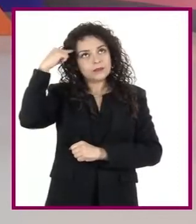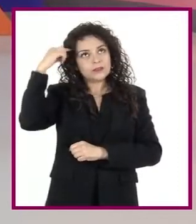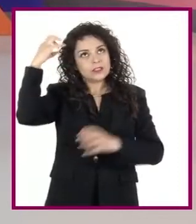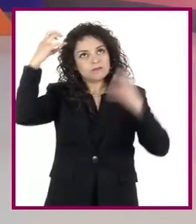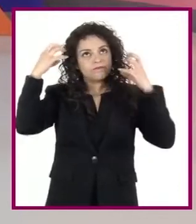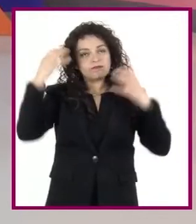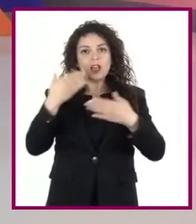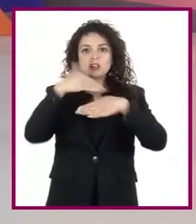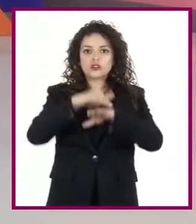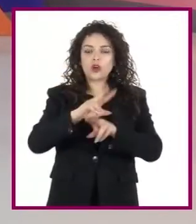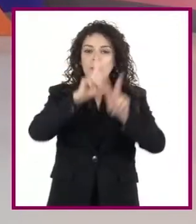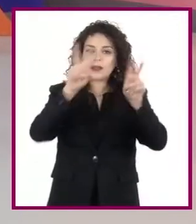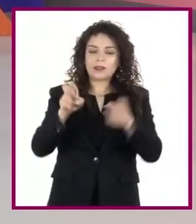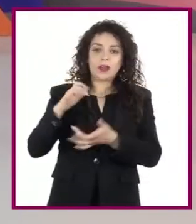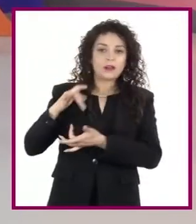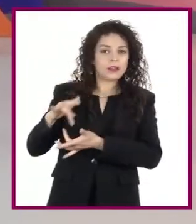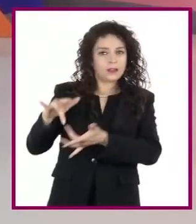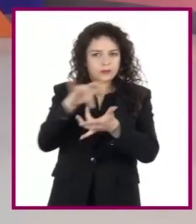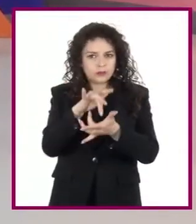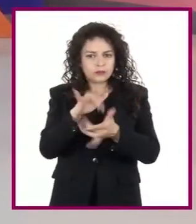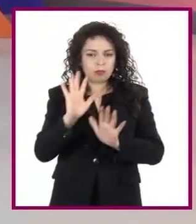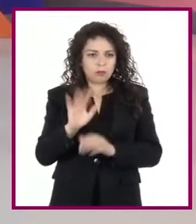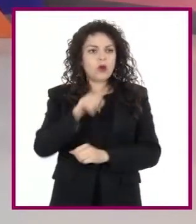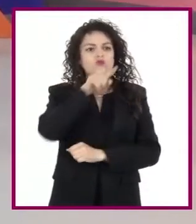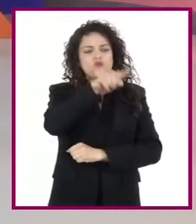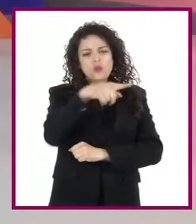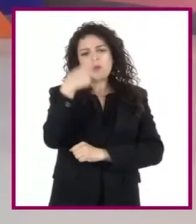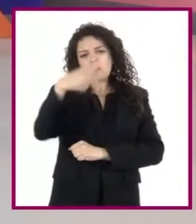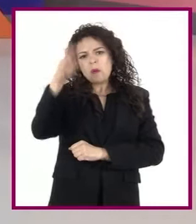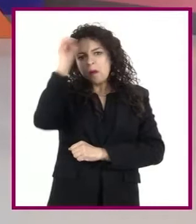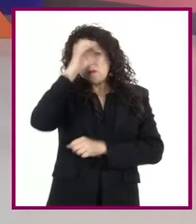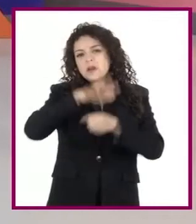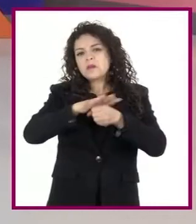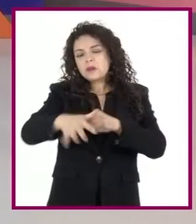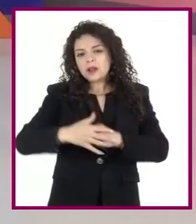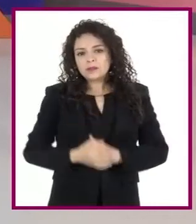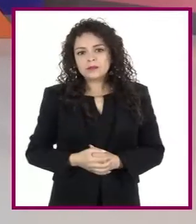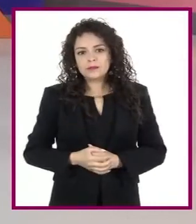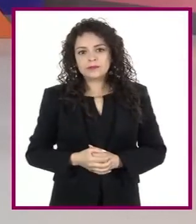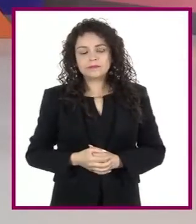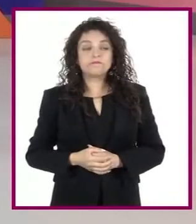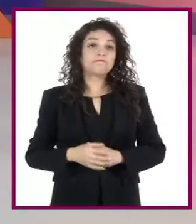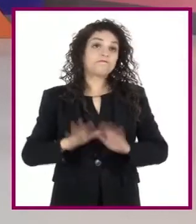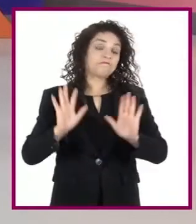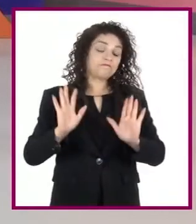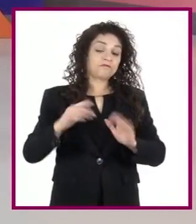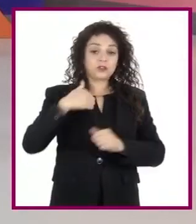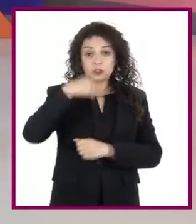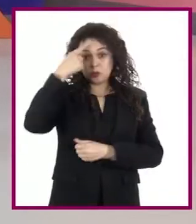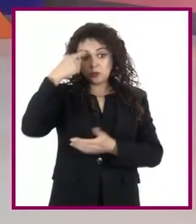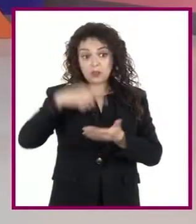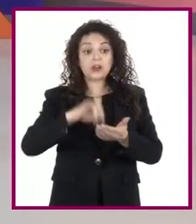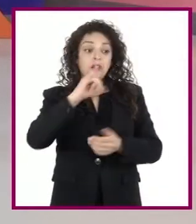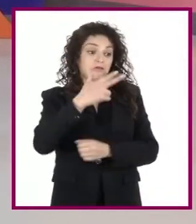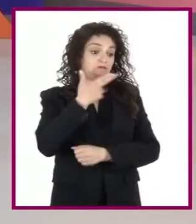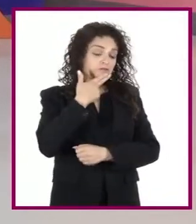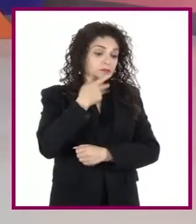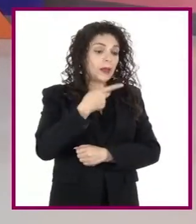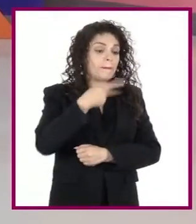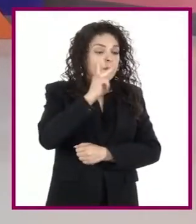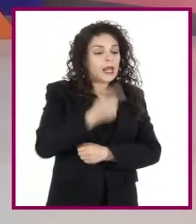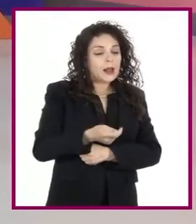ti? ¿Qué te pareció lo presentado? Pues creo que me servirá, pero profesora, antes de